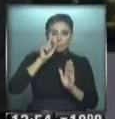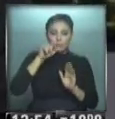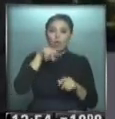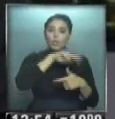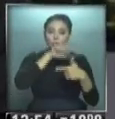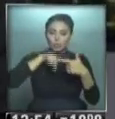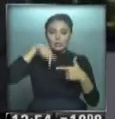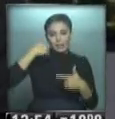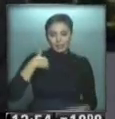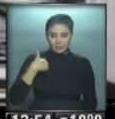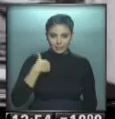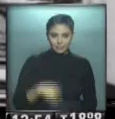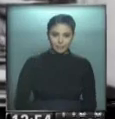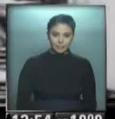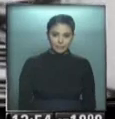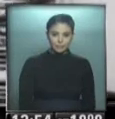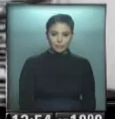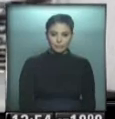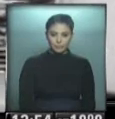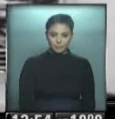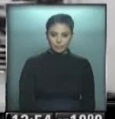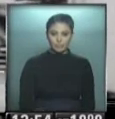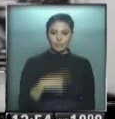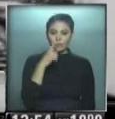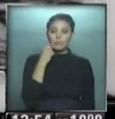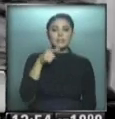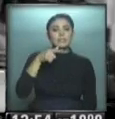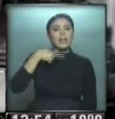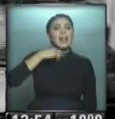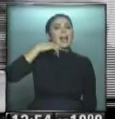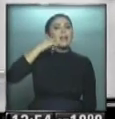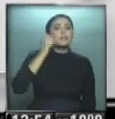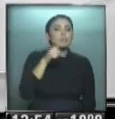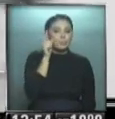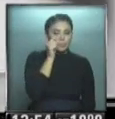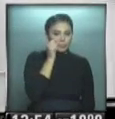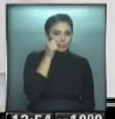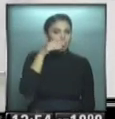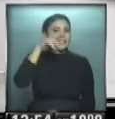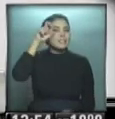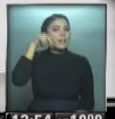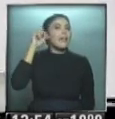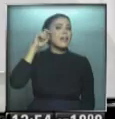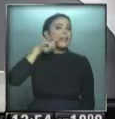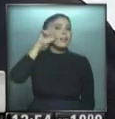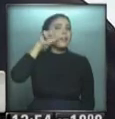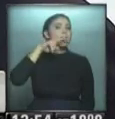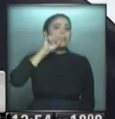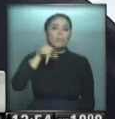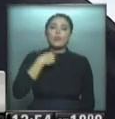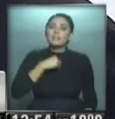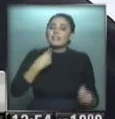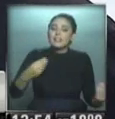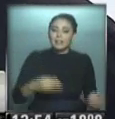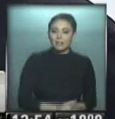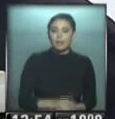sí puedo en nuestro país de reparación que siente la hija de chen argentinos mira nos has enseñado siempre